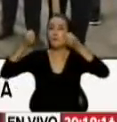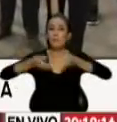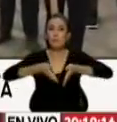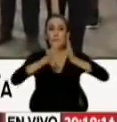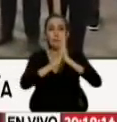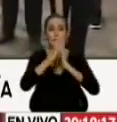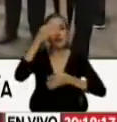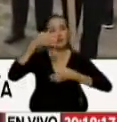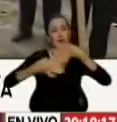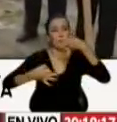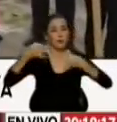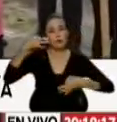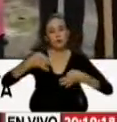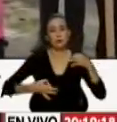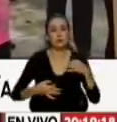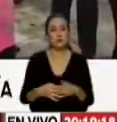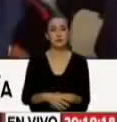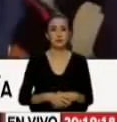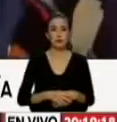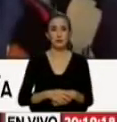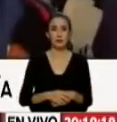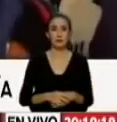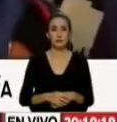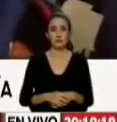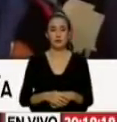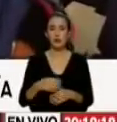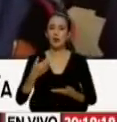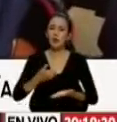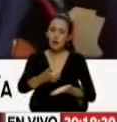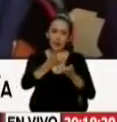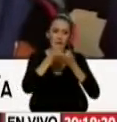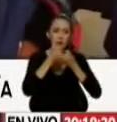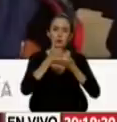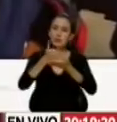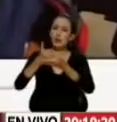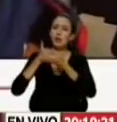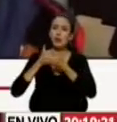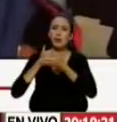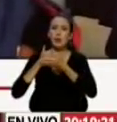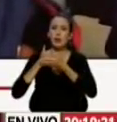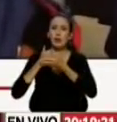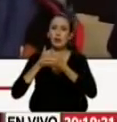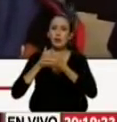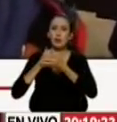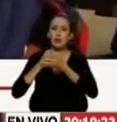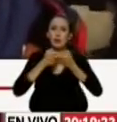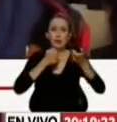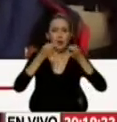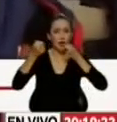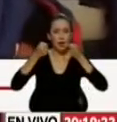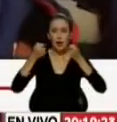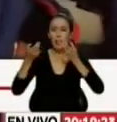¡Justicia! ¡Justicia! ¡Justicia! Que me ayuden a controlar la verdad. Aquí se